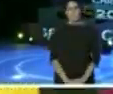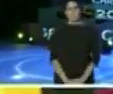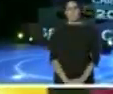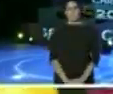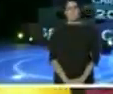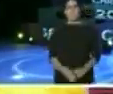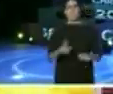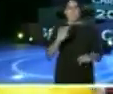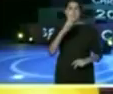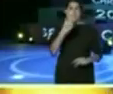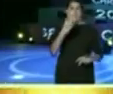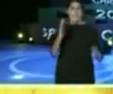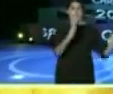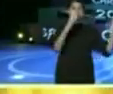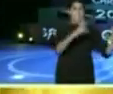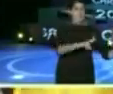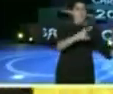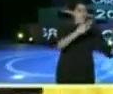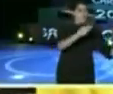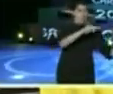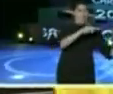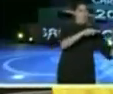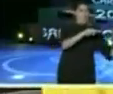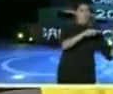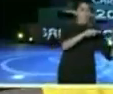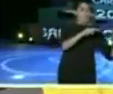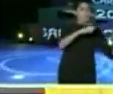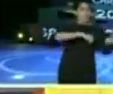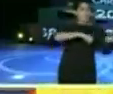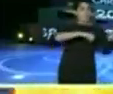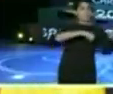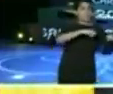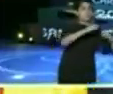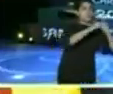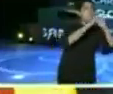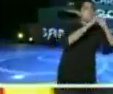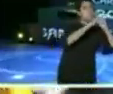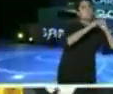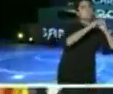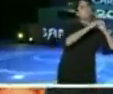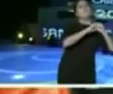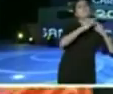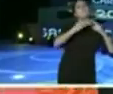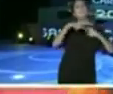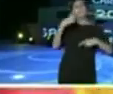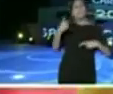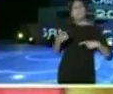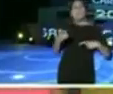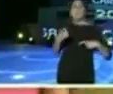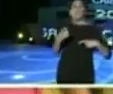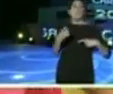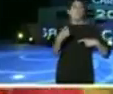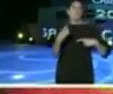Cerraron la primera fase de este año del concurso de murgas adultas y con